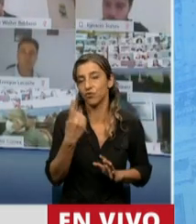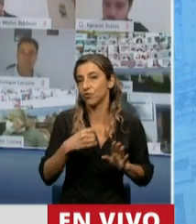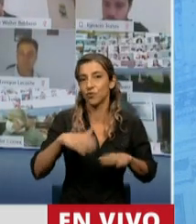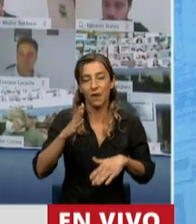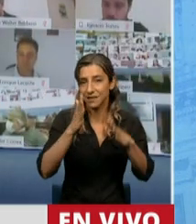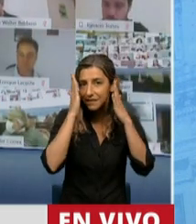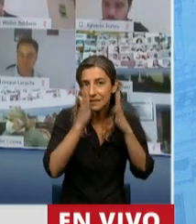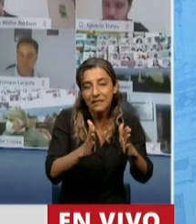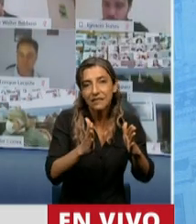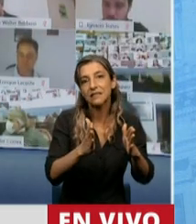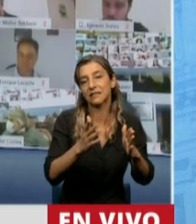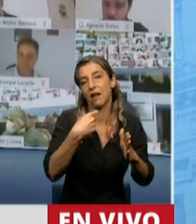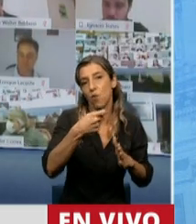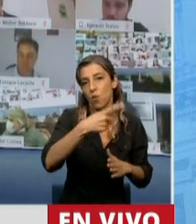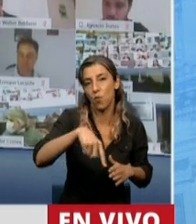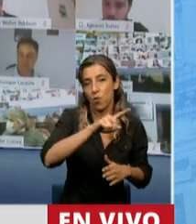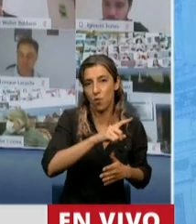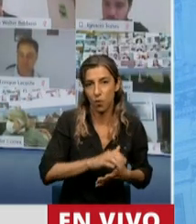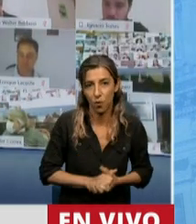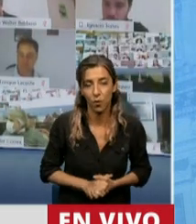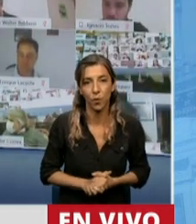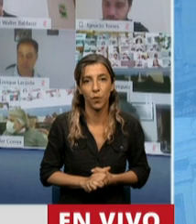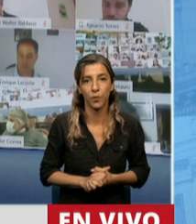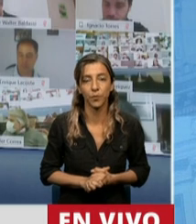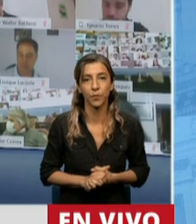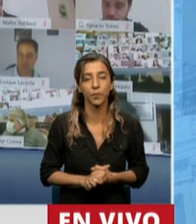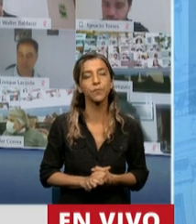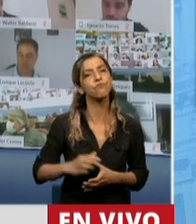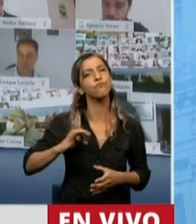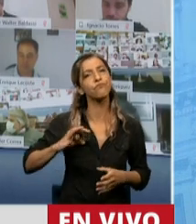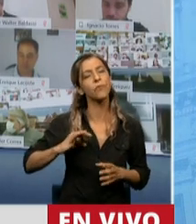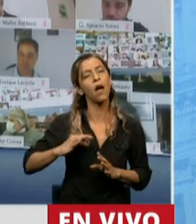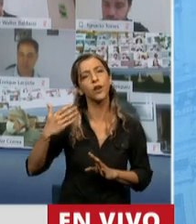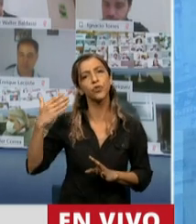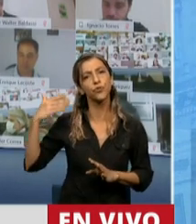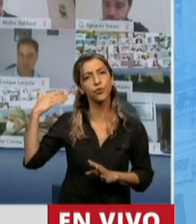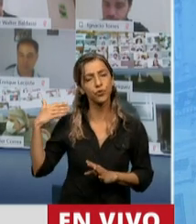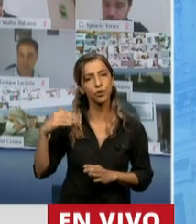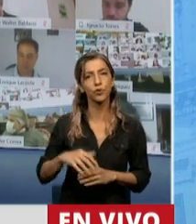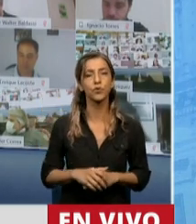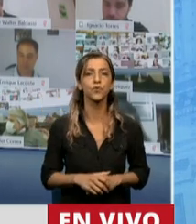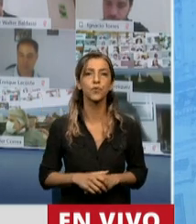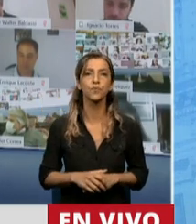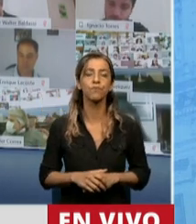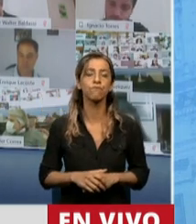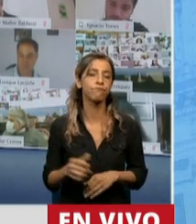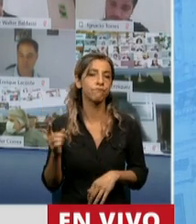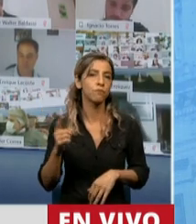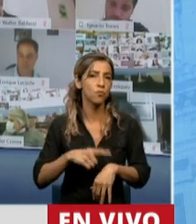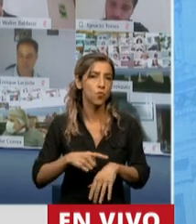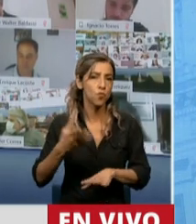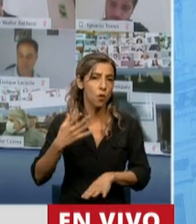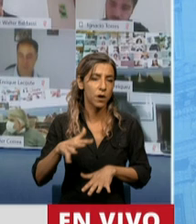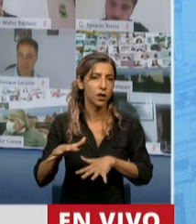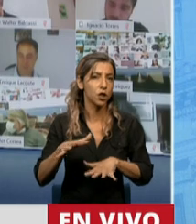sistema provisional en un contexto hace unos años atrás cuando salíamos de la crisis del